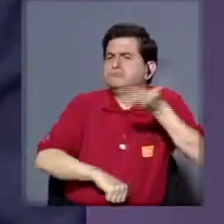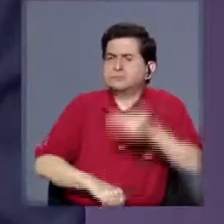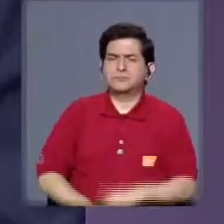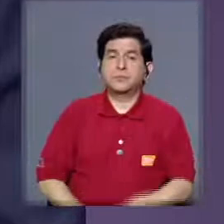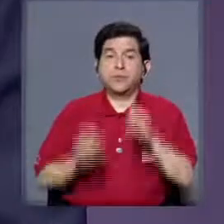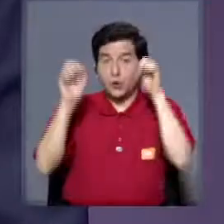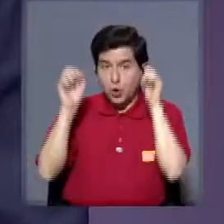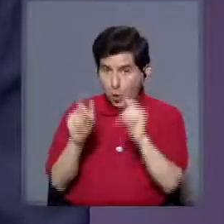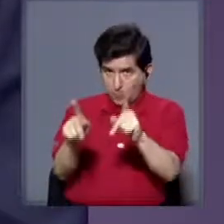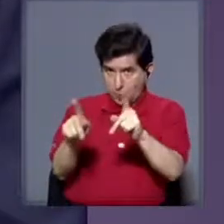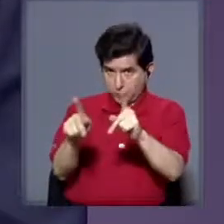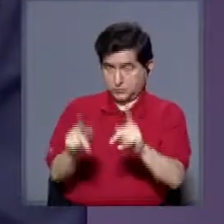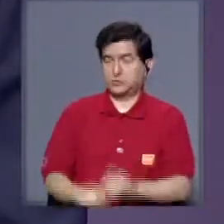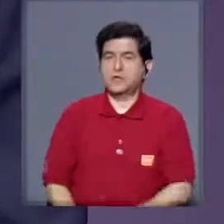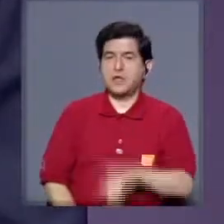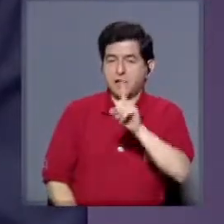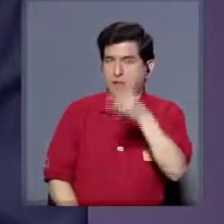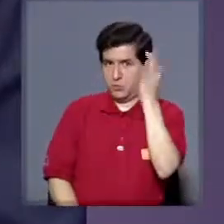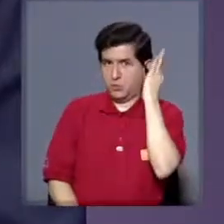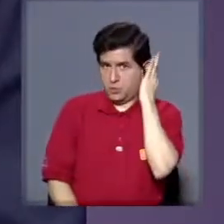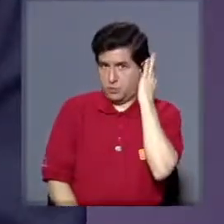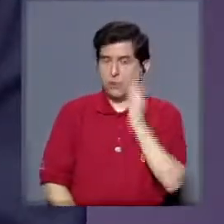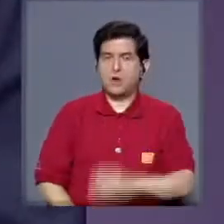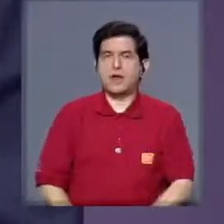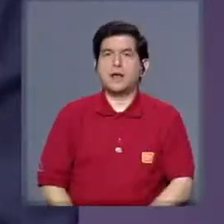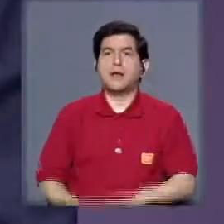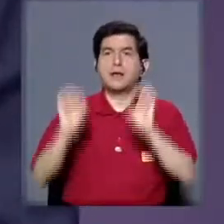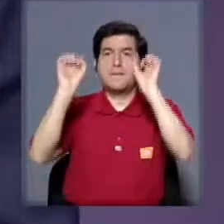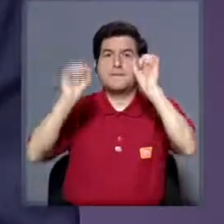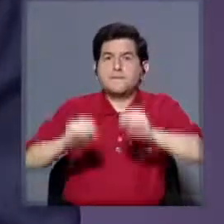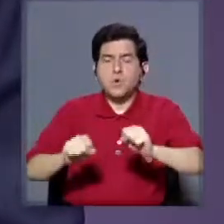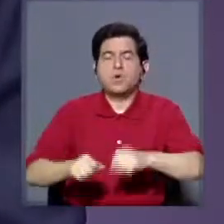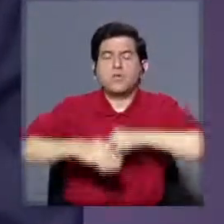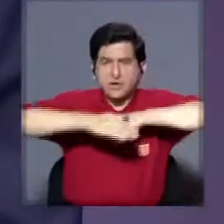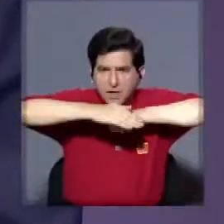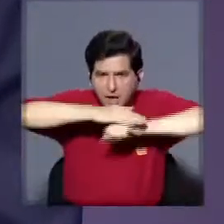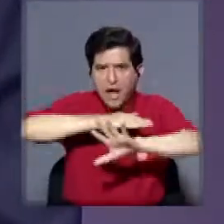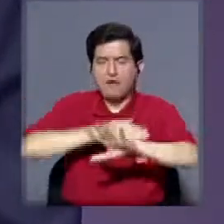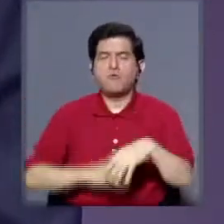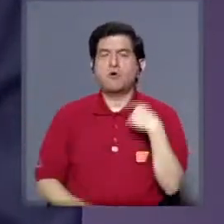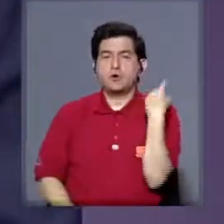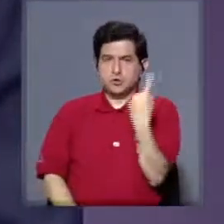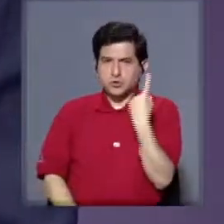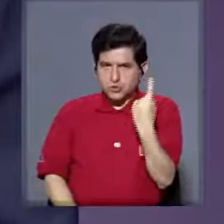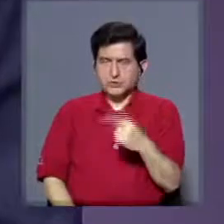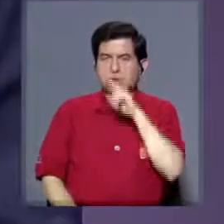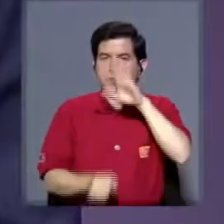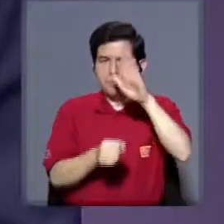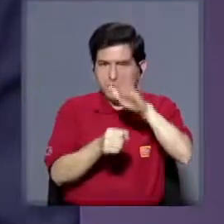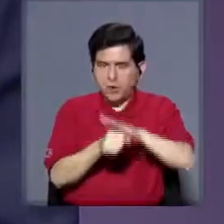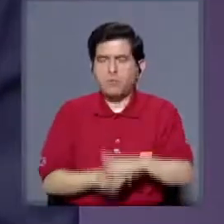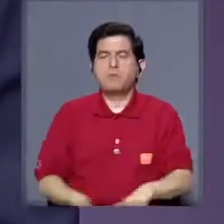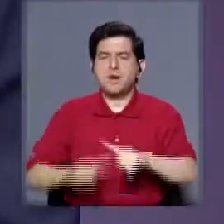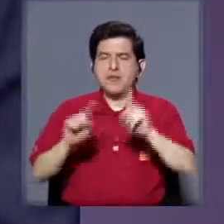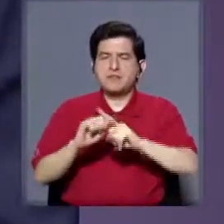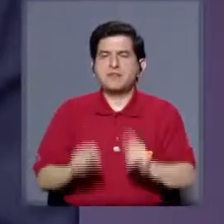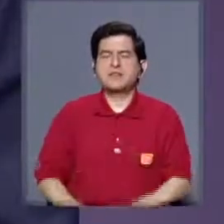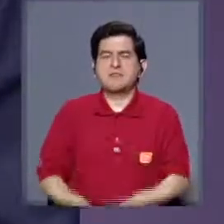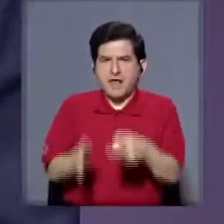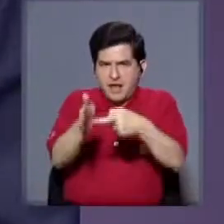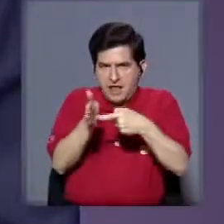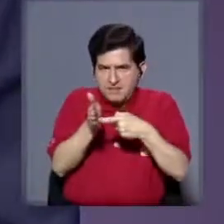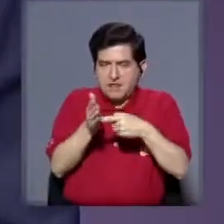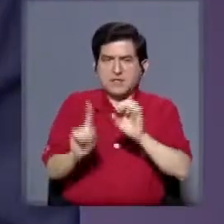la posibilidad para una mujer de tener un aborto siempre y cuando se cumplan ciertos requisitos o